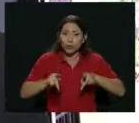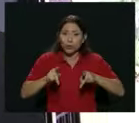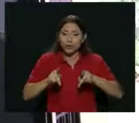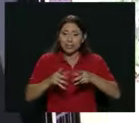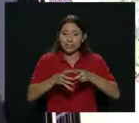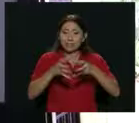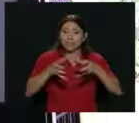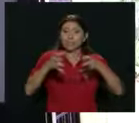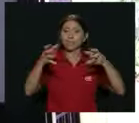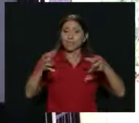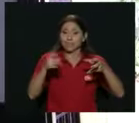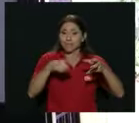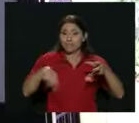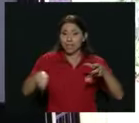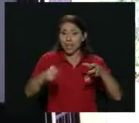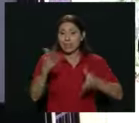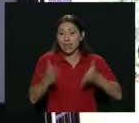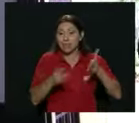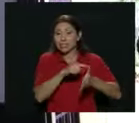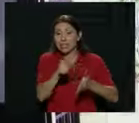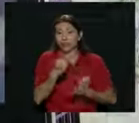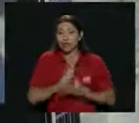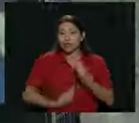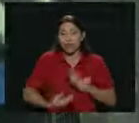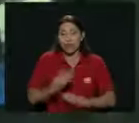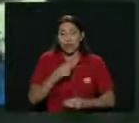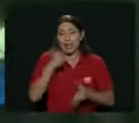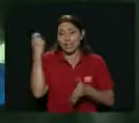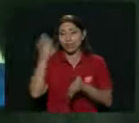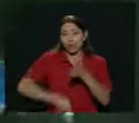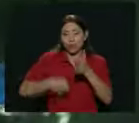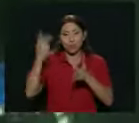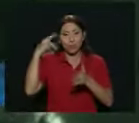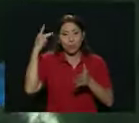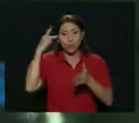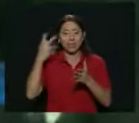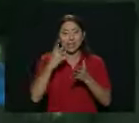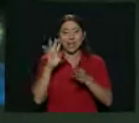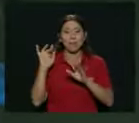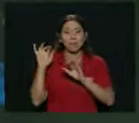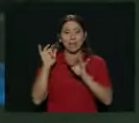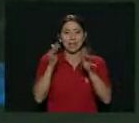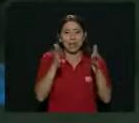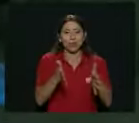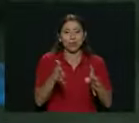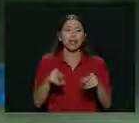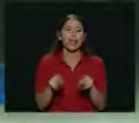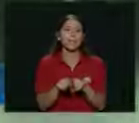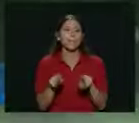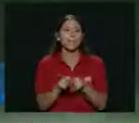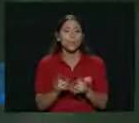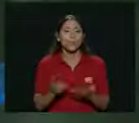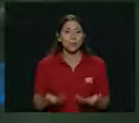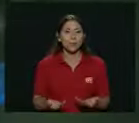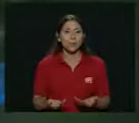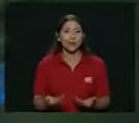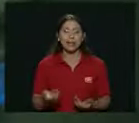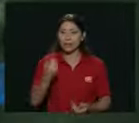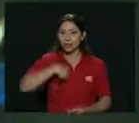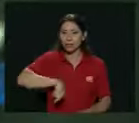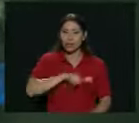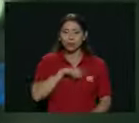sufrir el impacto del endurecimiento de esta política migratoria Por otra parte, tendríamos que prever